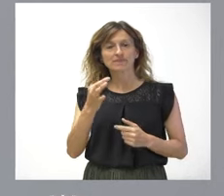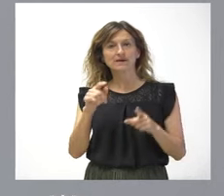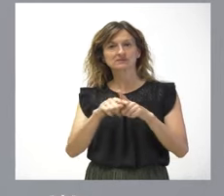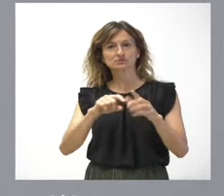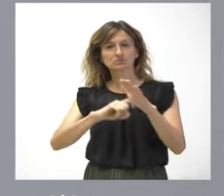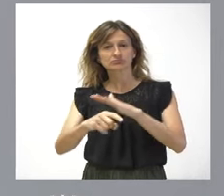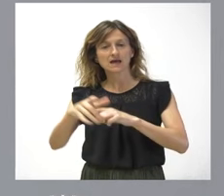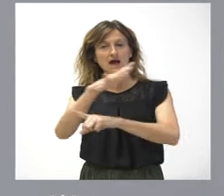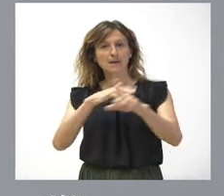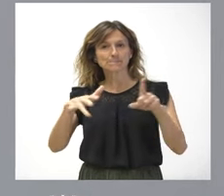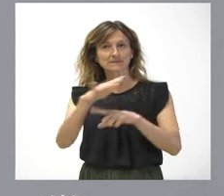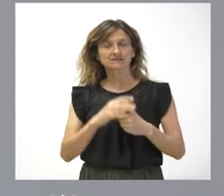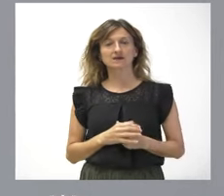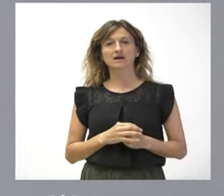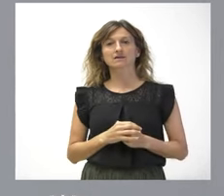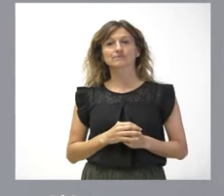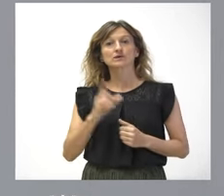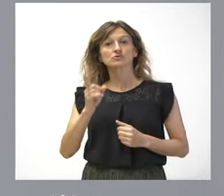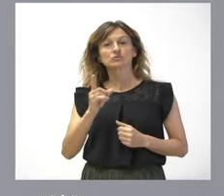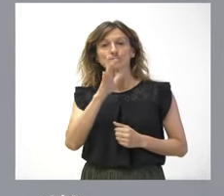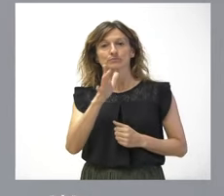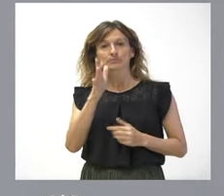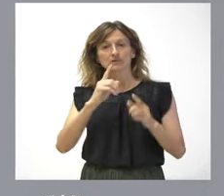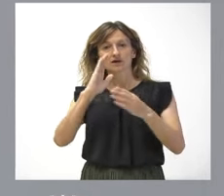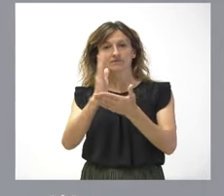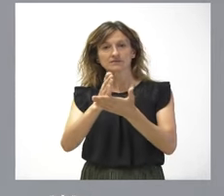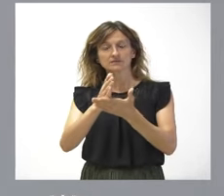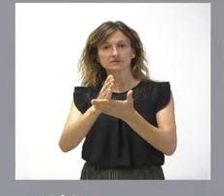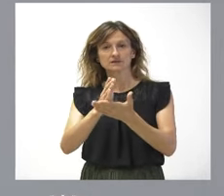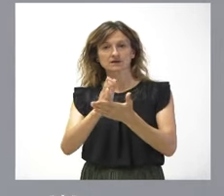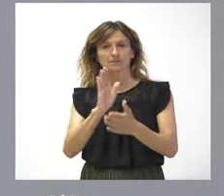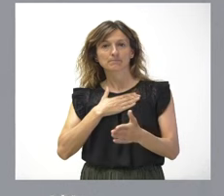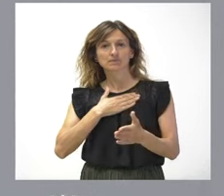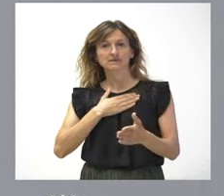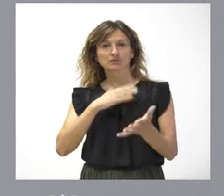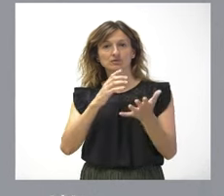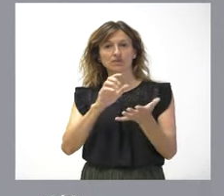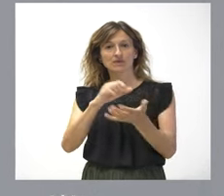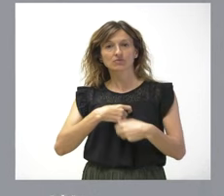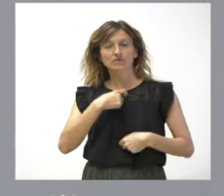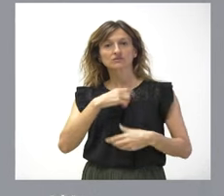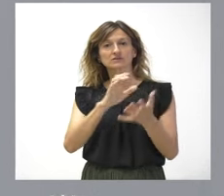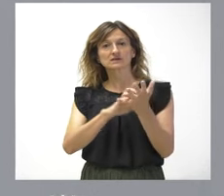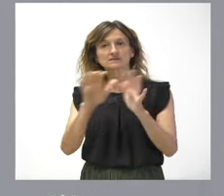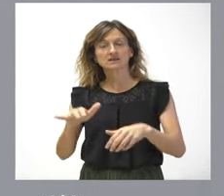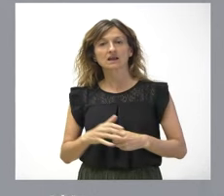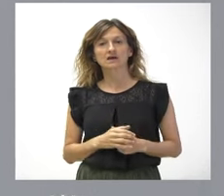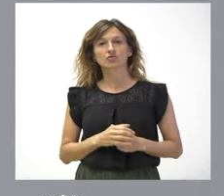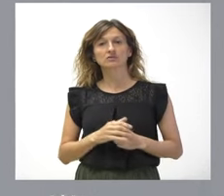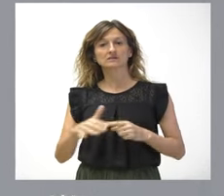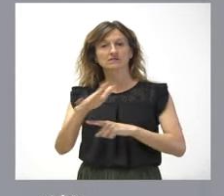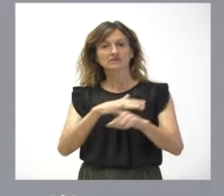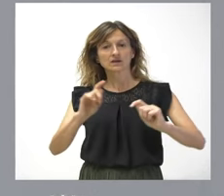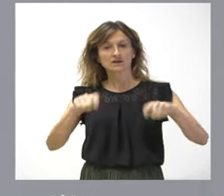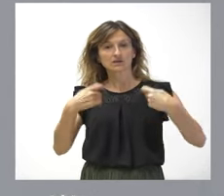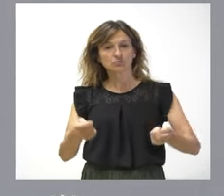ambiental que no solamente causa un grave perjuicio al patrimonio de todos los ciudadanos de Castilla y león el patrimonio natural sino